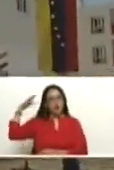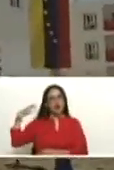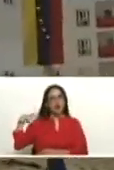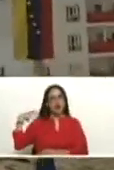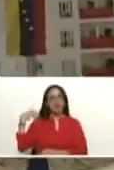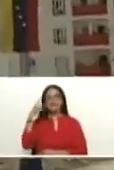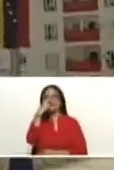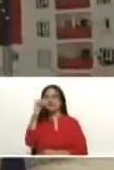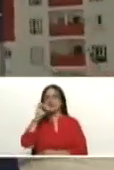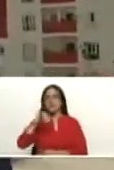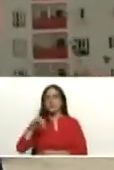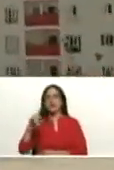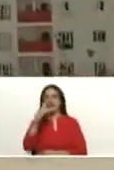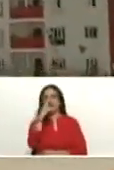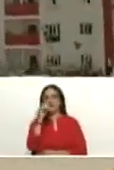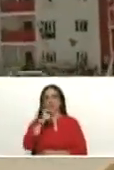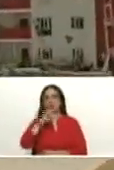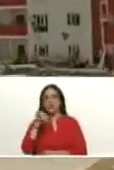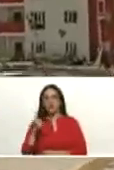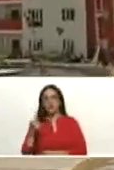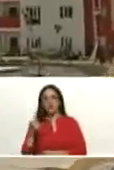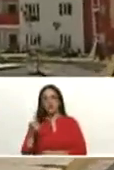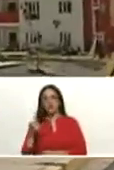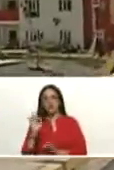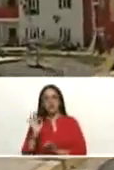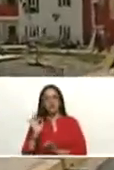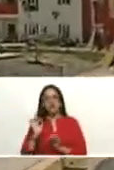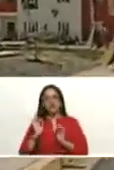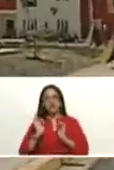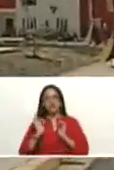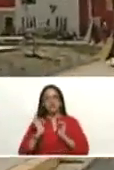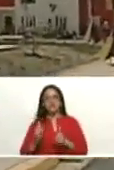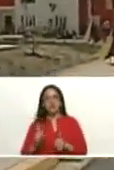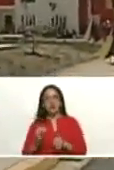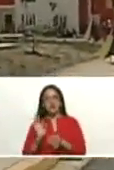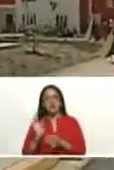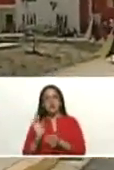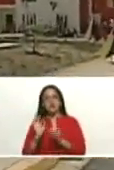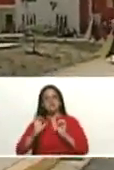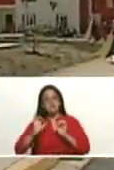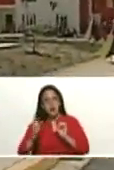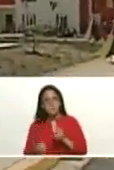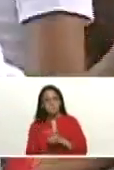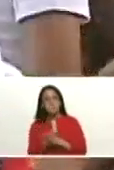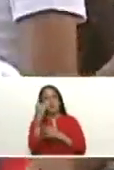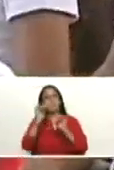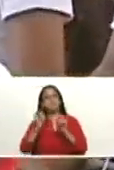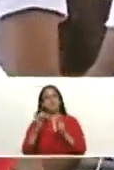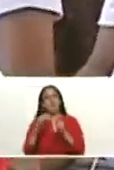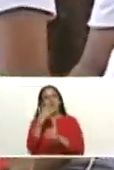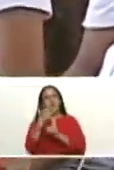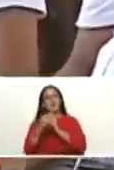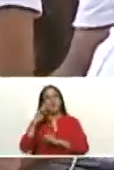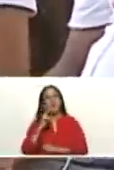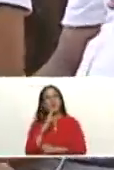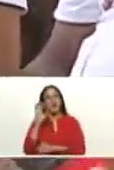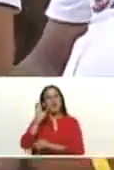Ezequiel Zamora, una de las raíces fundamentales de la refundación de la patria, del proyecto